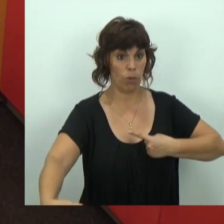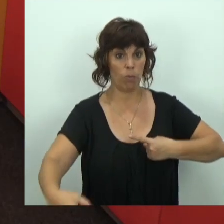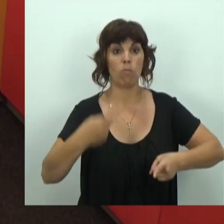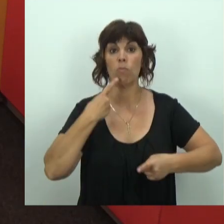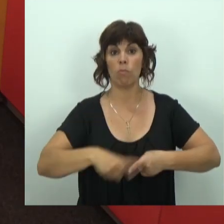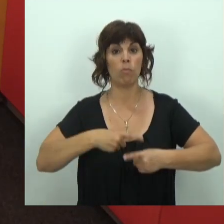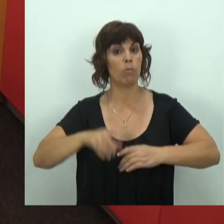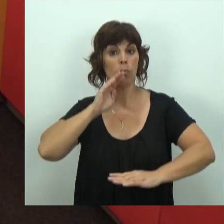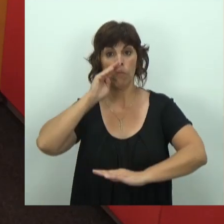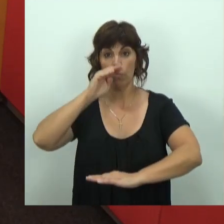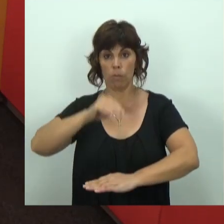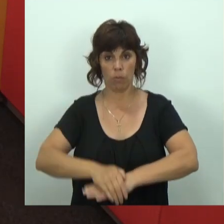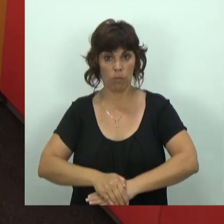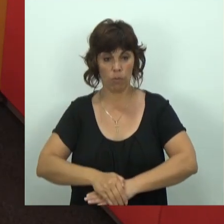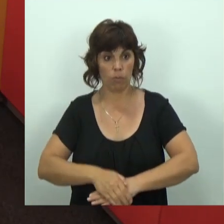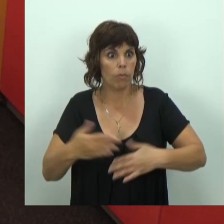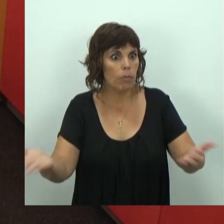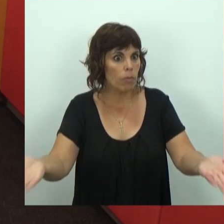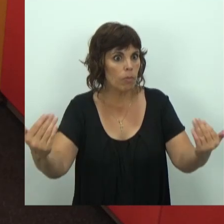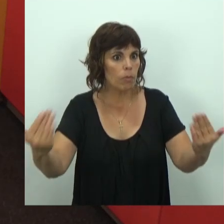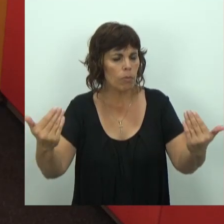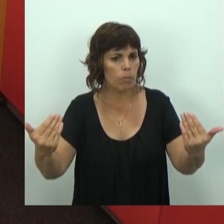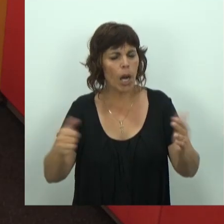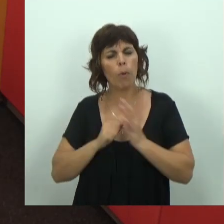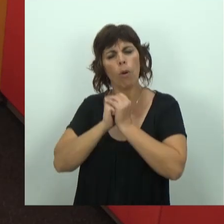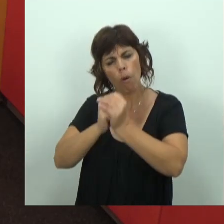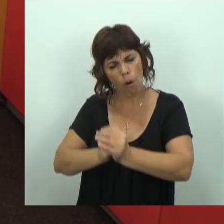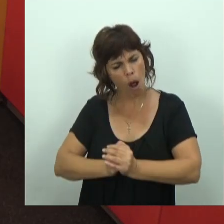cumplen. Insistid en buscar. ¿Por qué?